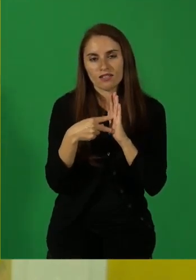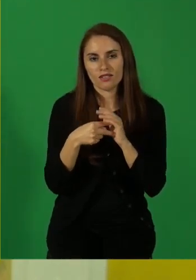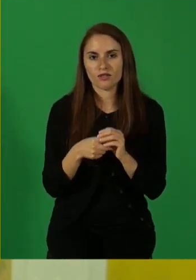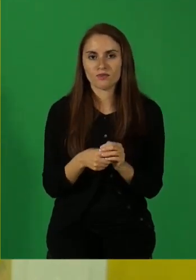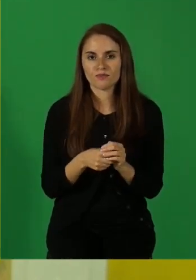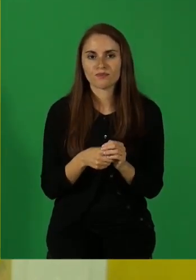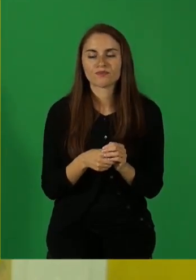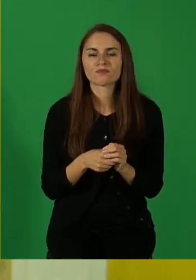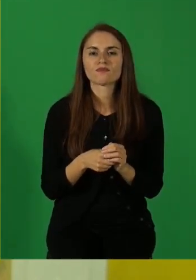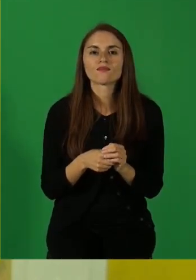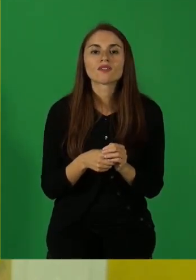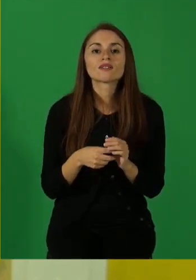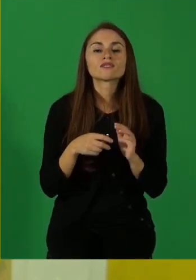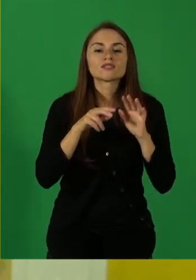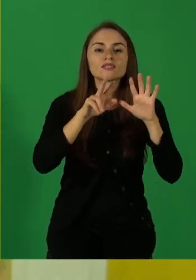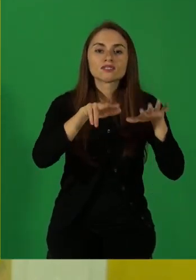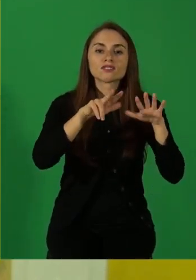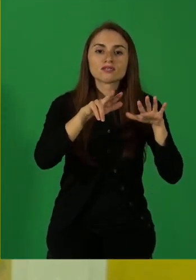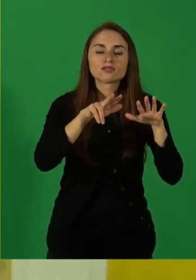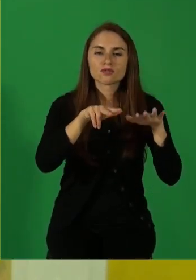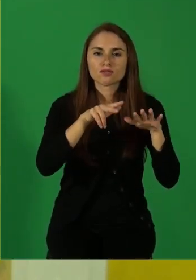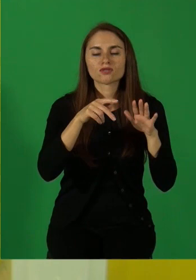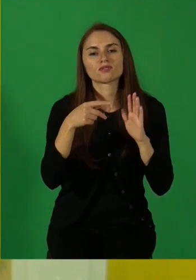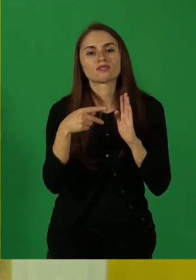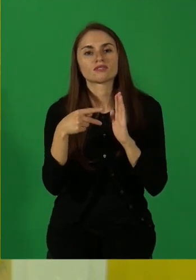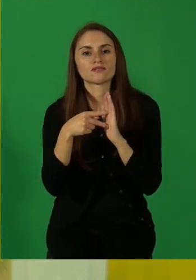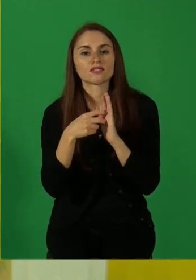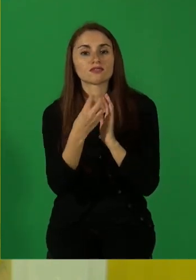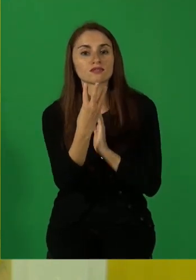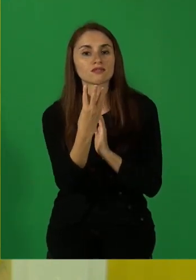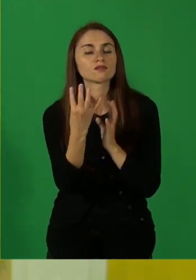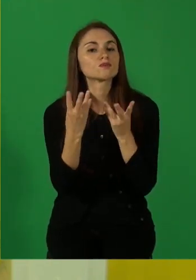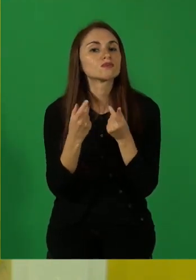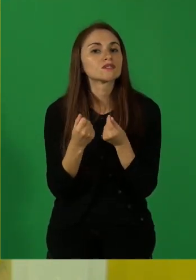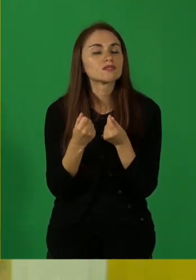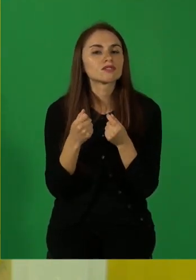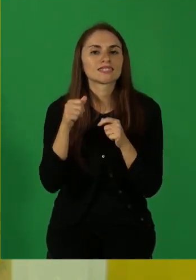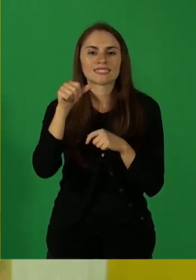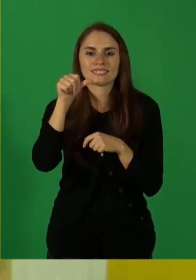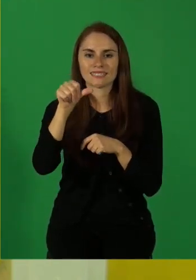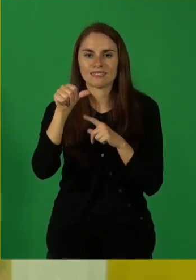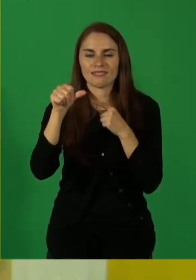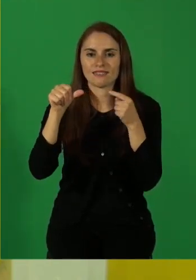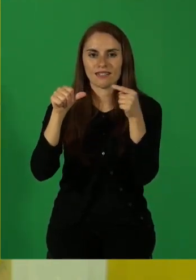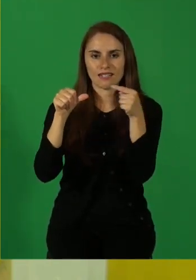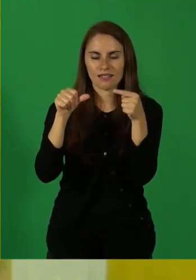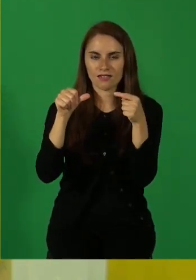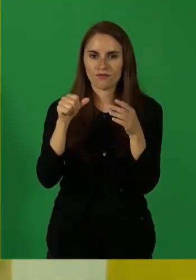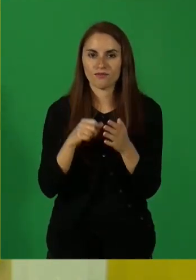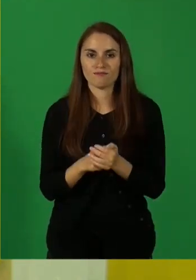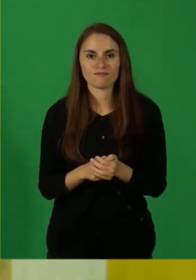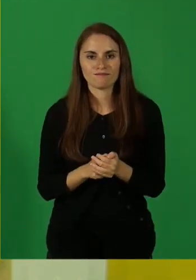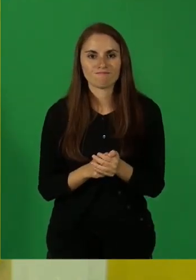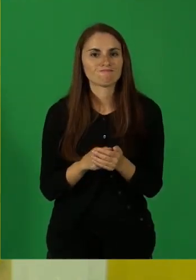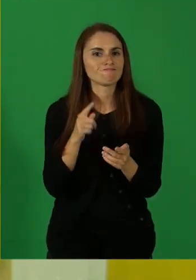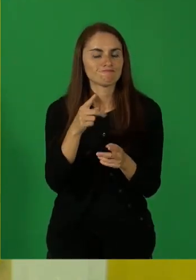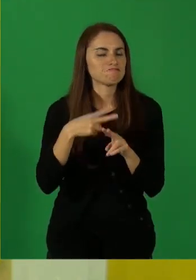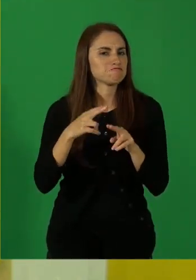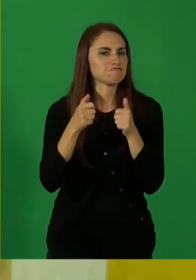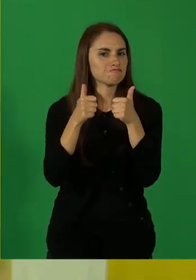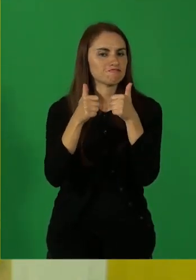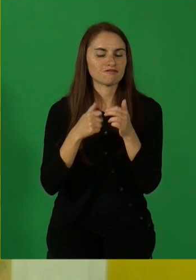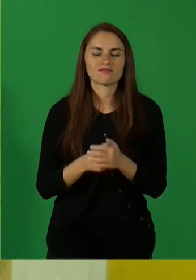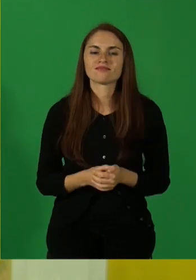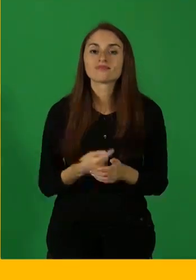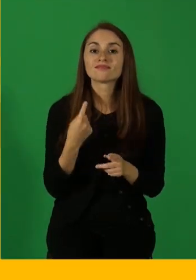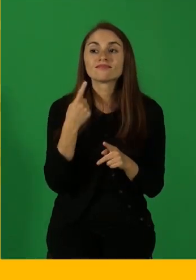es negativo. 18 dividido en 3, excelente, 6 negativo. ¿Viste que es fácil? Te apuesto que lo hiciste bien. Veamos